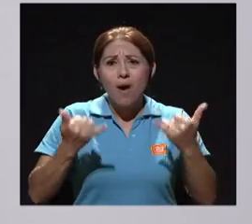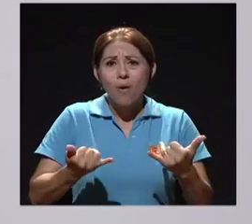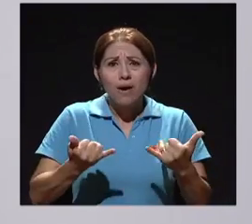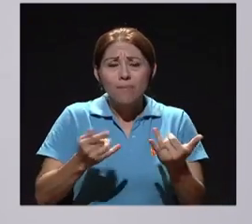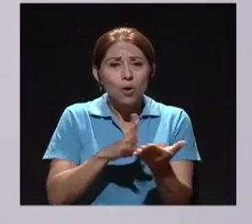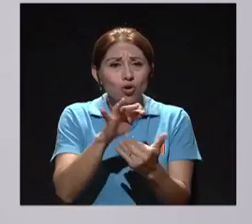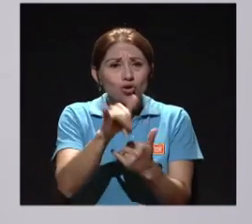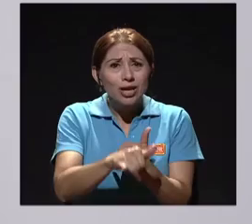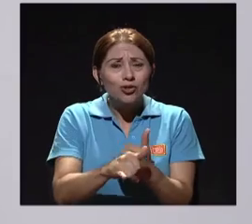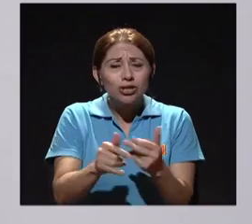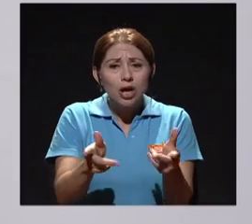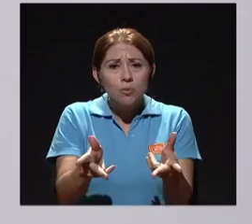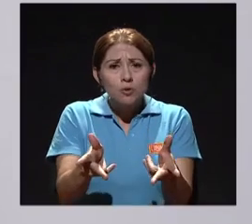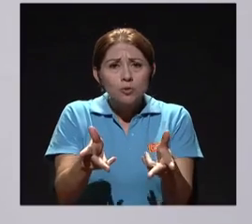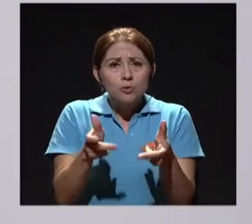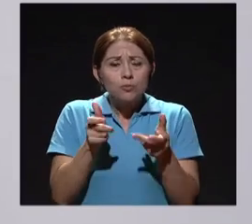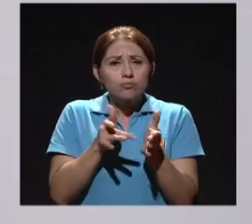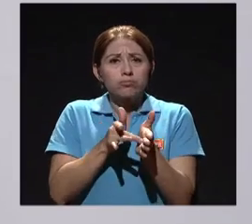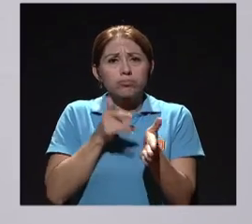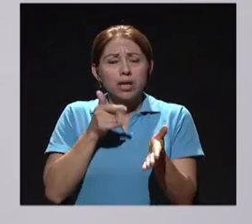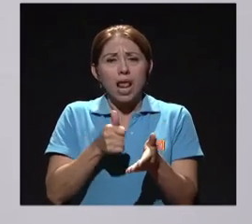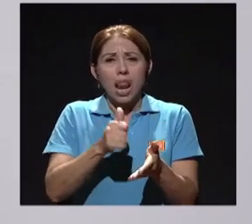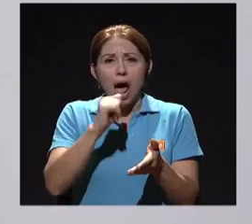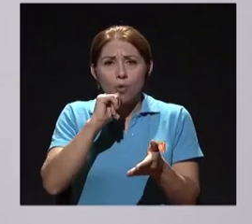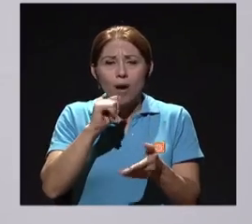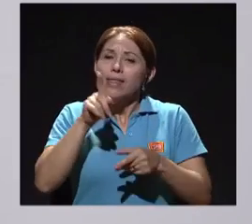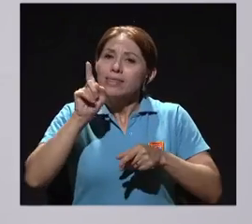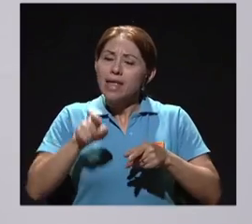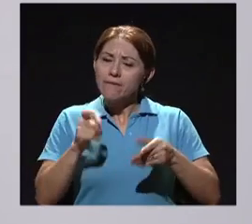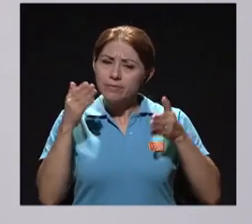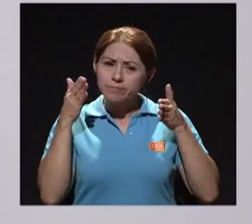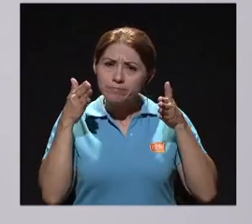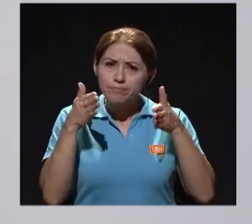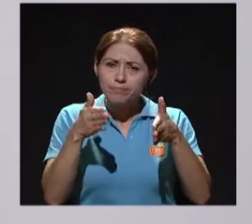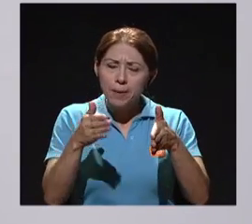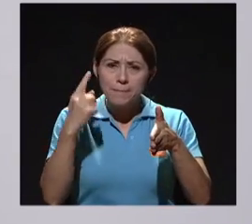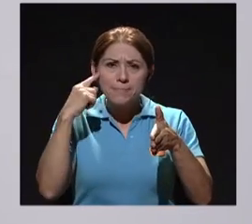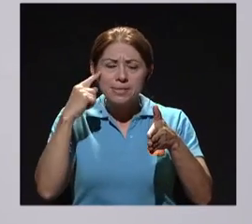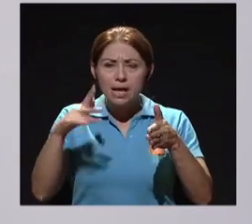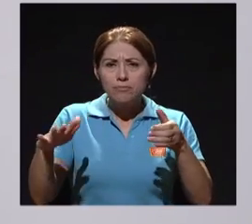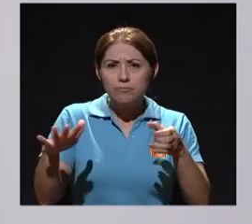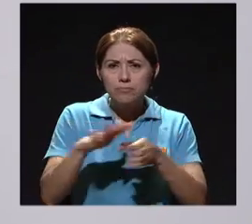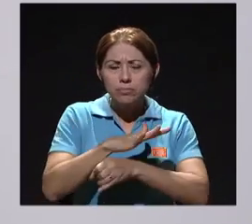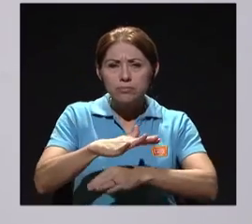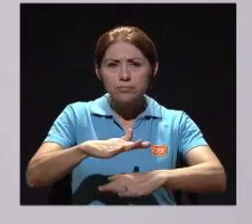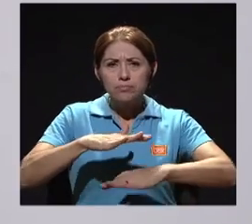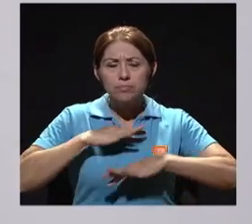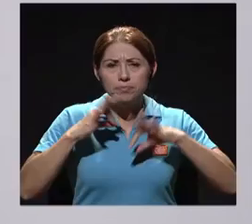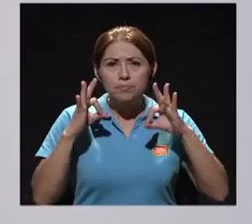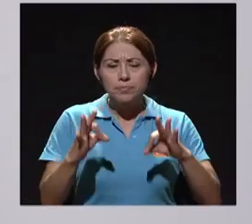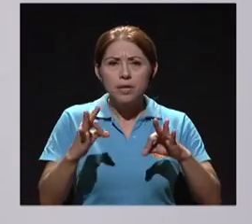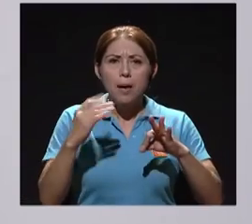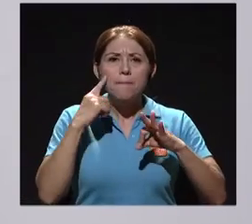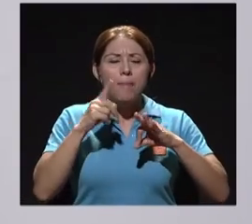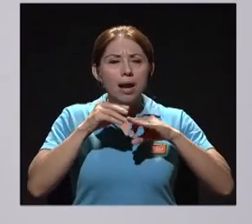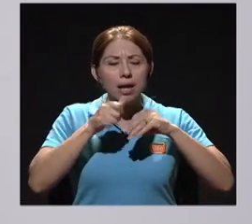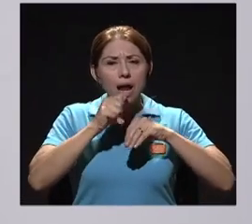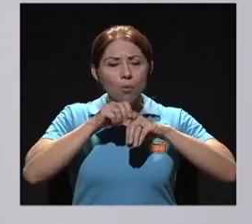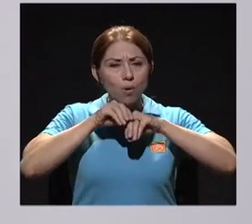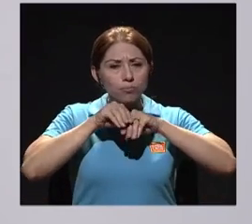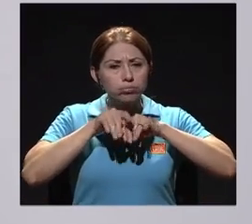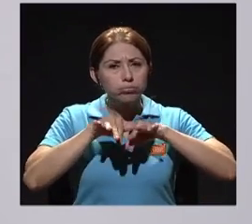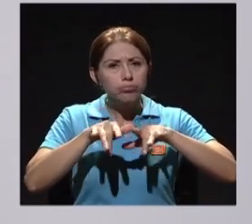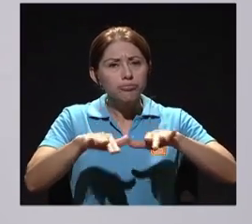del suelo no el agua hay que gestionarla con un criterio de integralidad que te permita efectivamente cubrir las